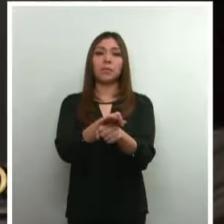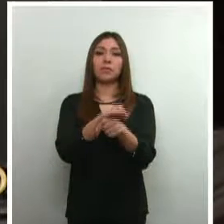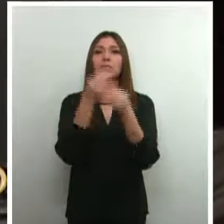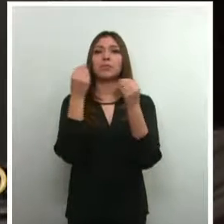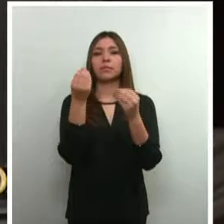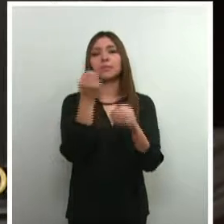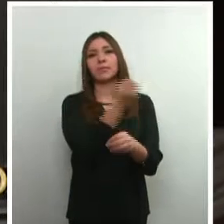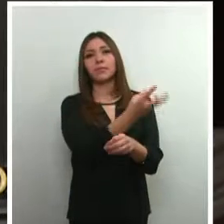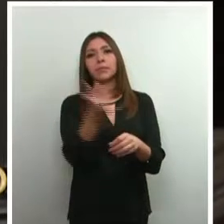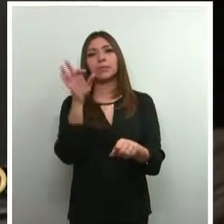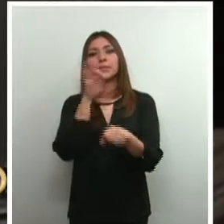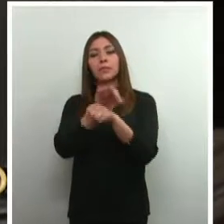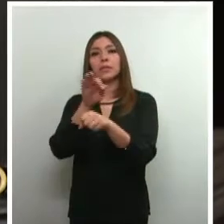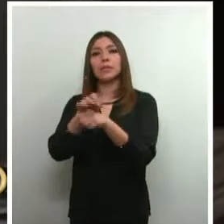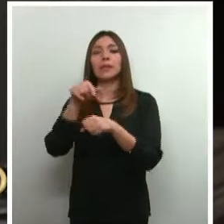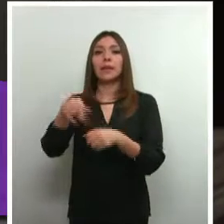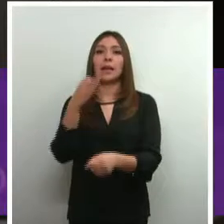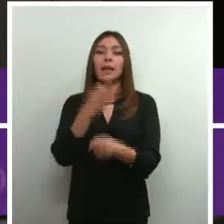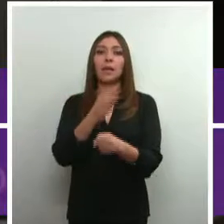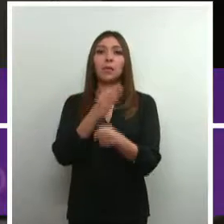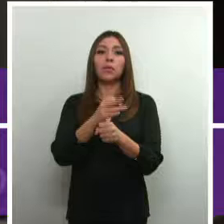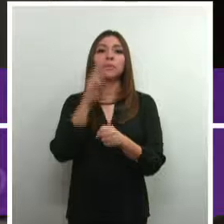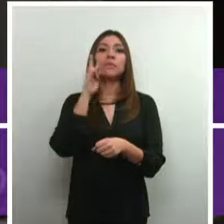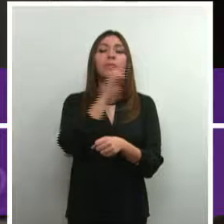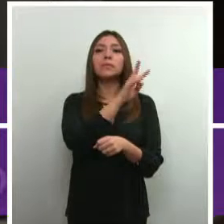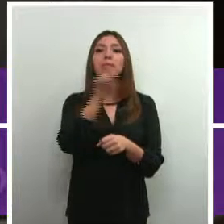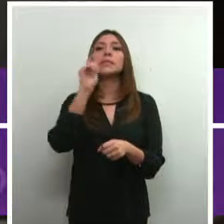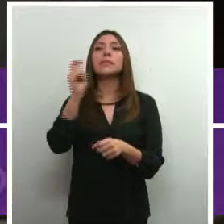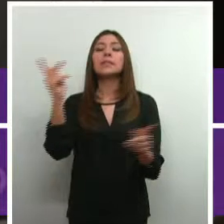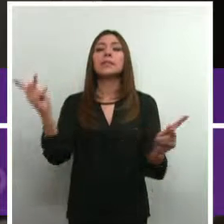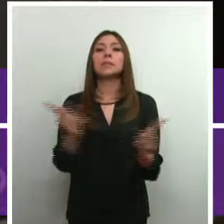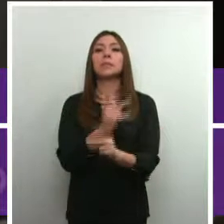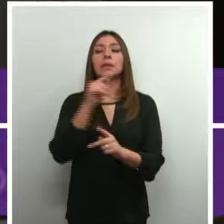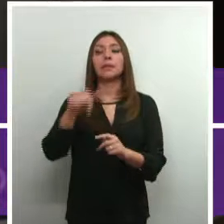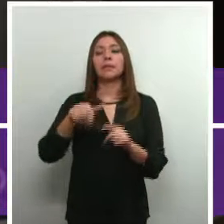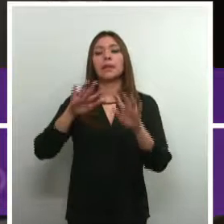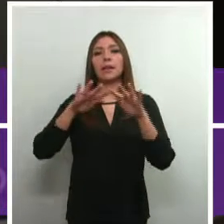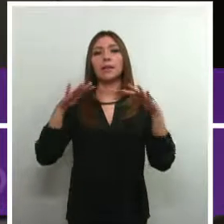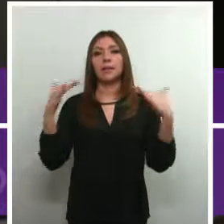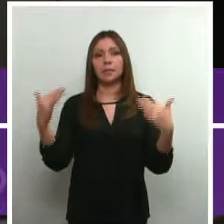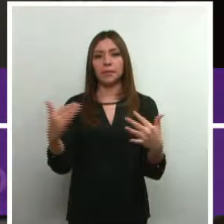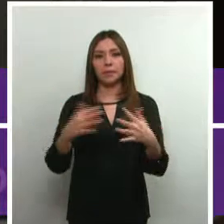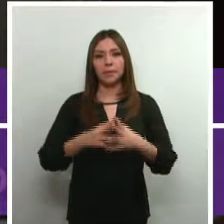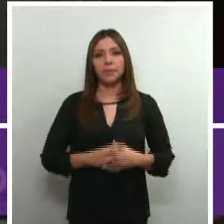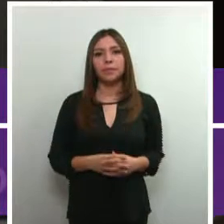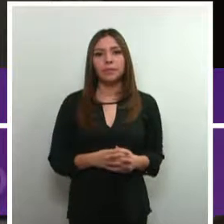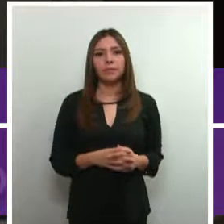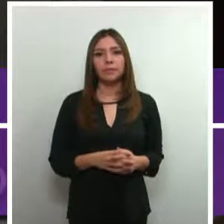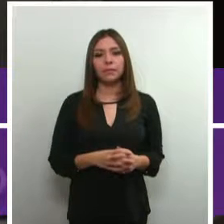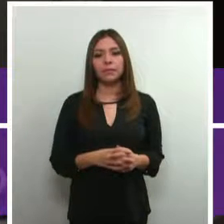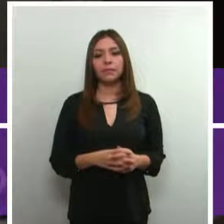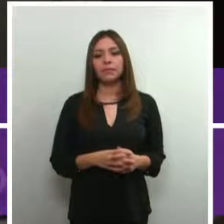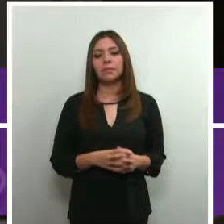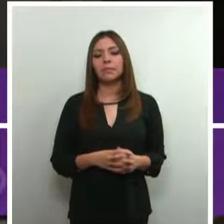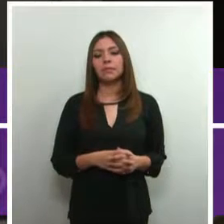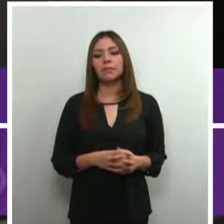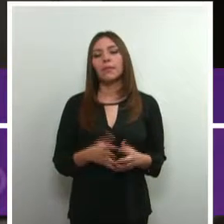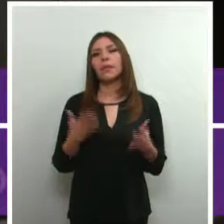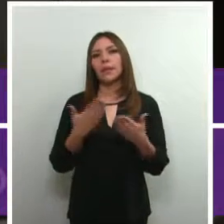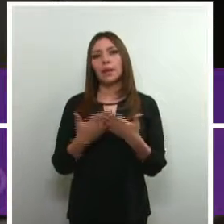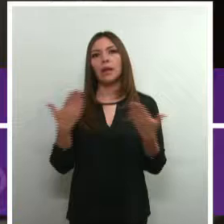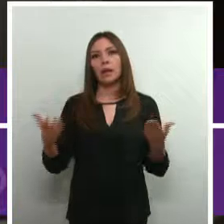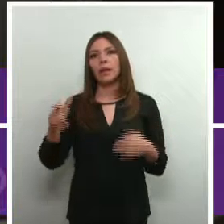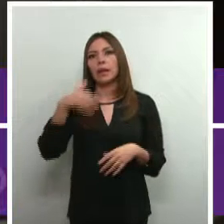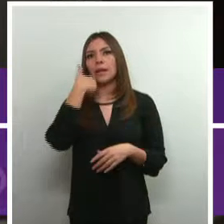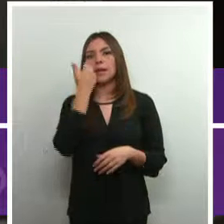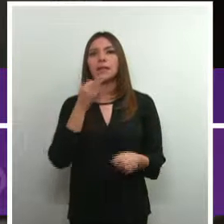de protectoras que en este momento están al pendiente de lo que está sucediendo en esta asamblea. Y bueno, paso a